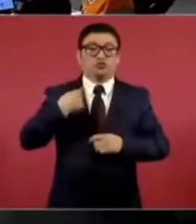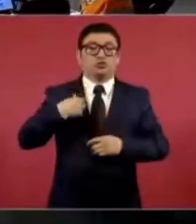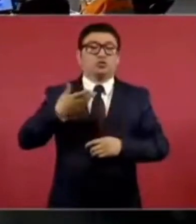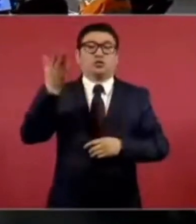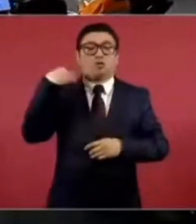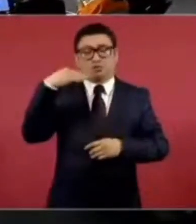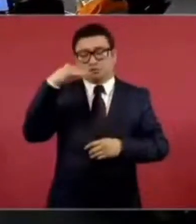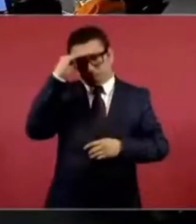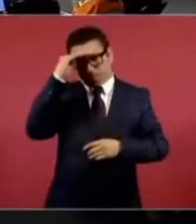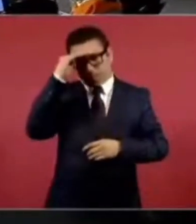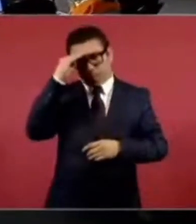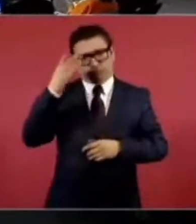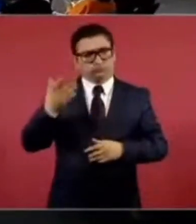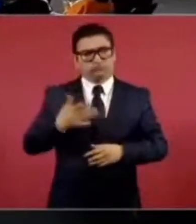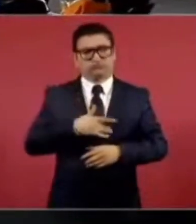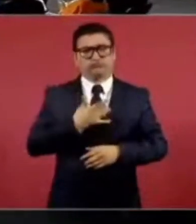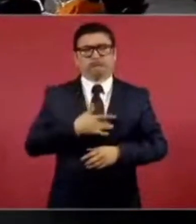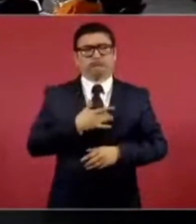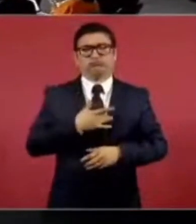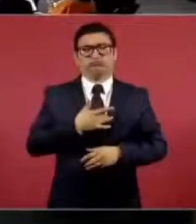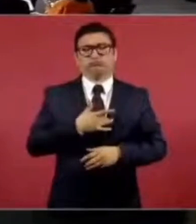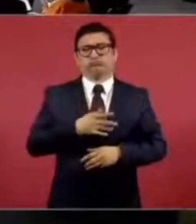en que puedan